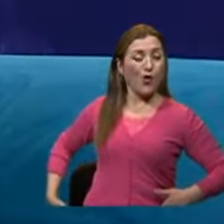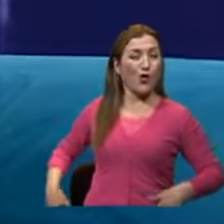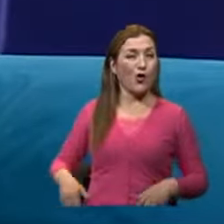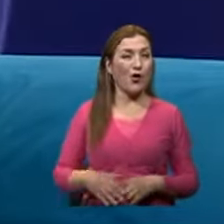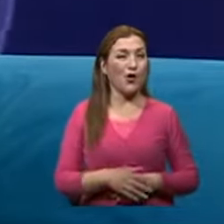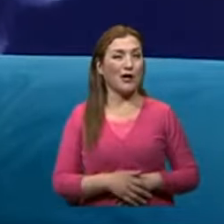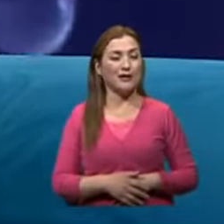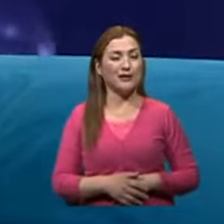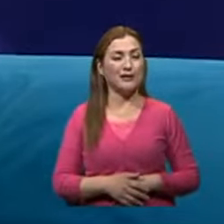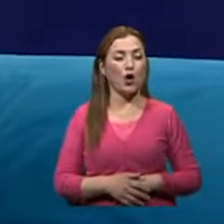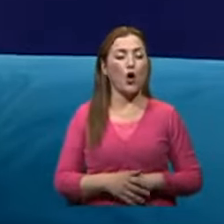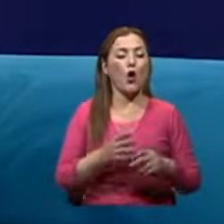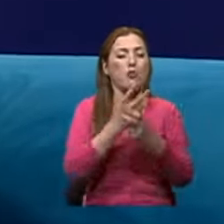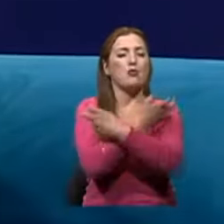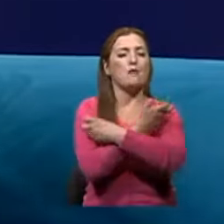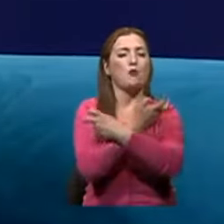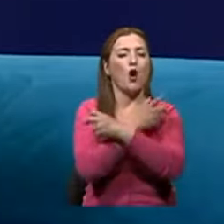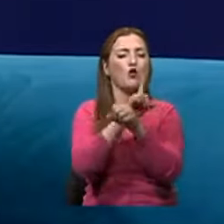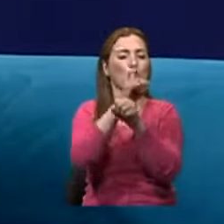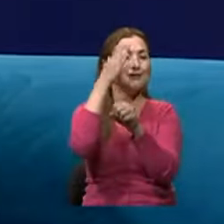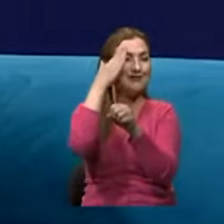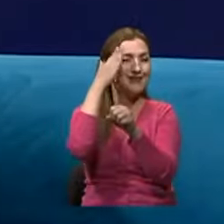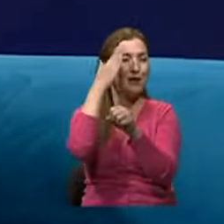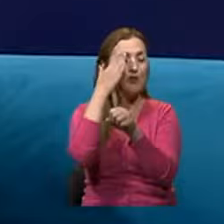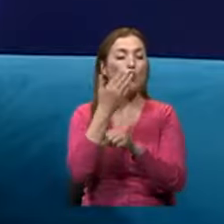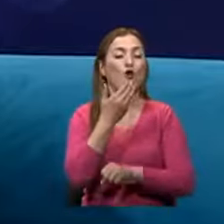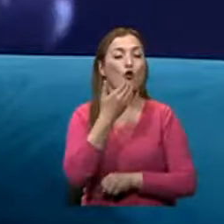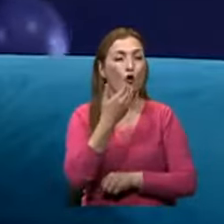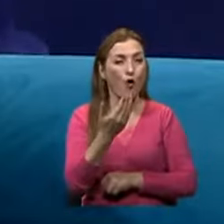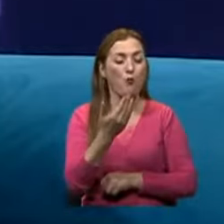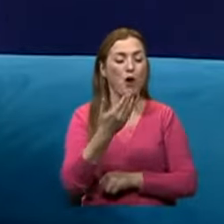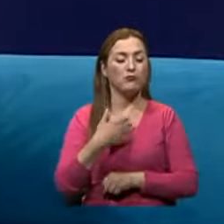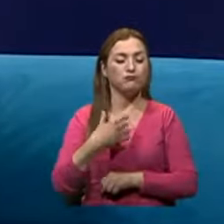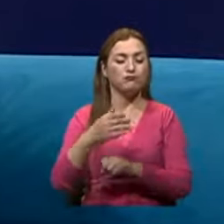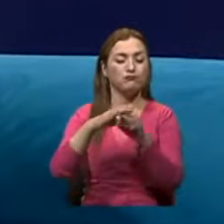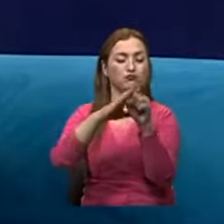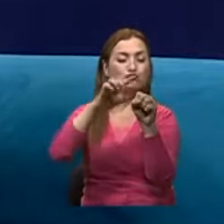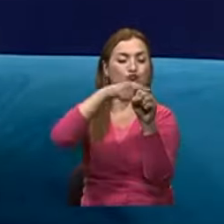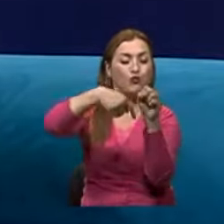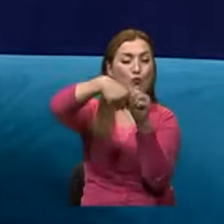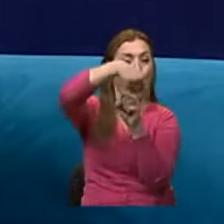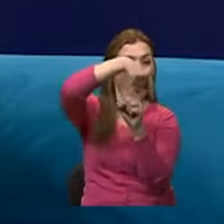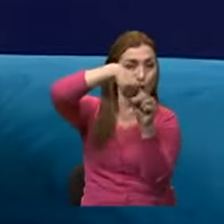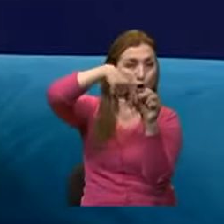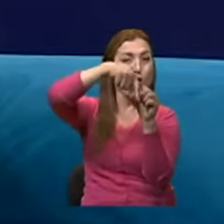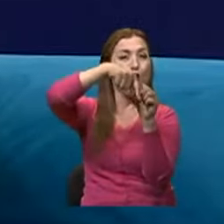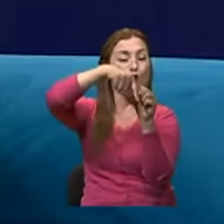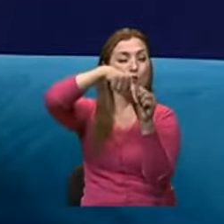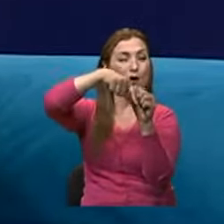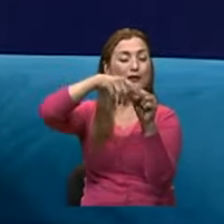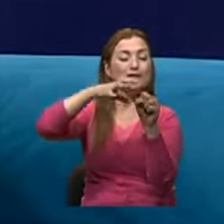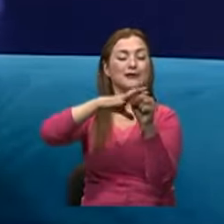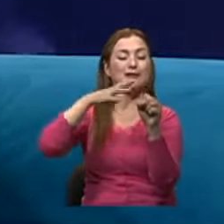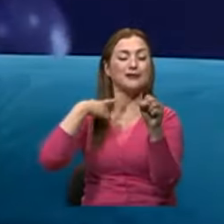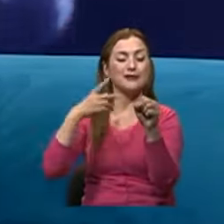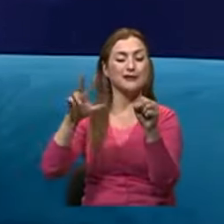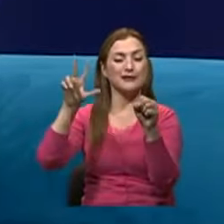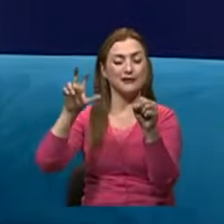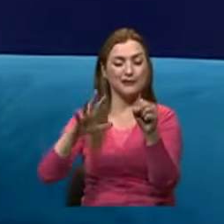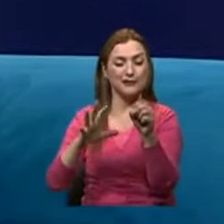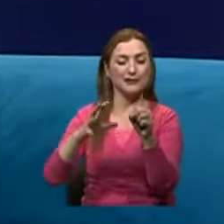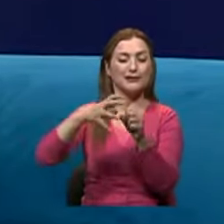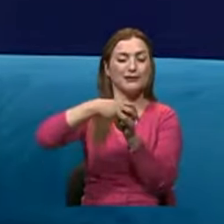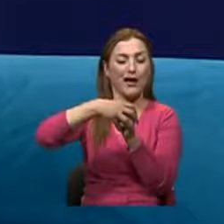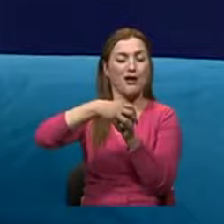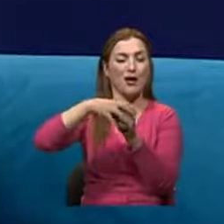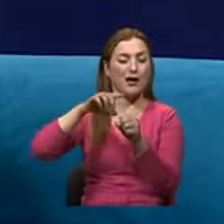cadera, traumatológicamente hablando, es la articulación que conforma la cabeza del fémur, que es la bola, y lo que recepta, que es el acetábulo. Cualquier